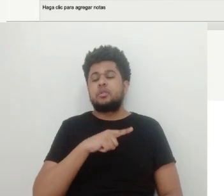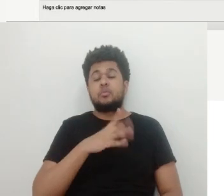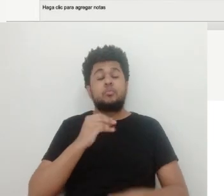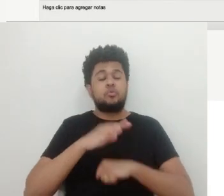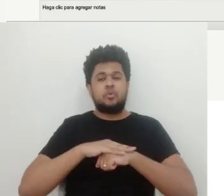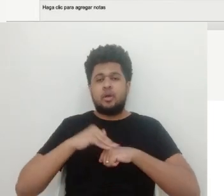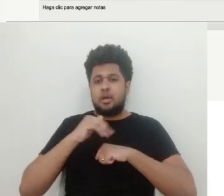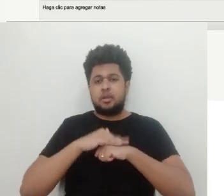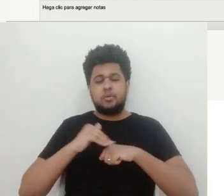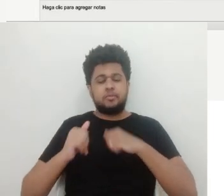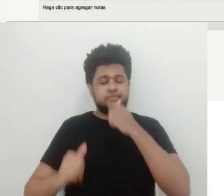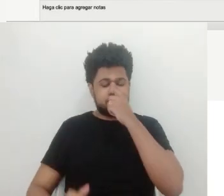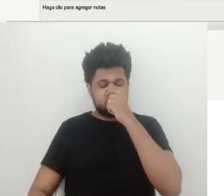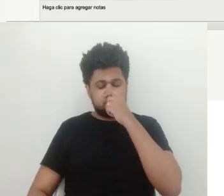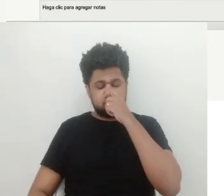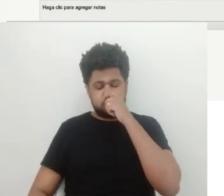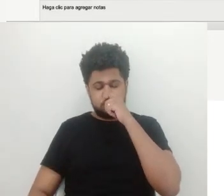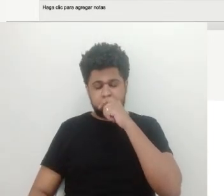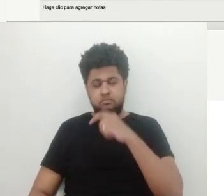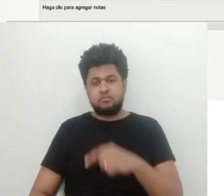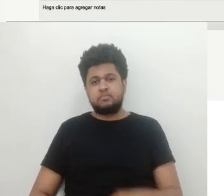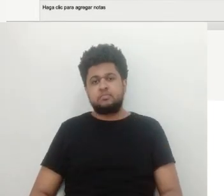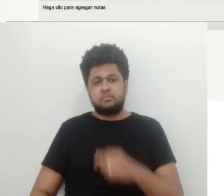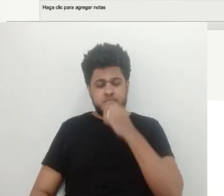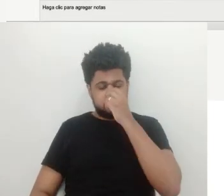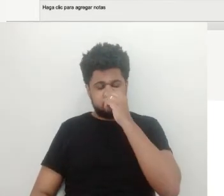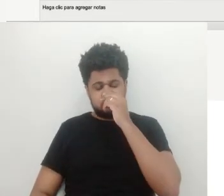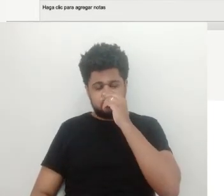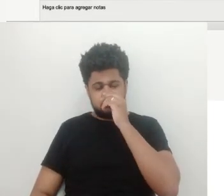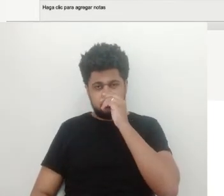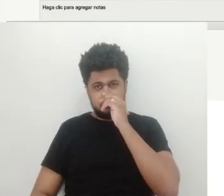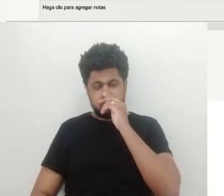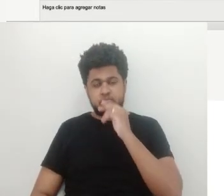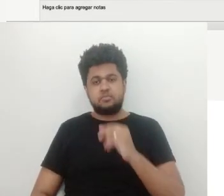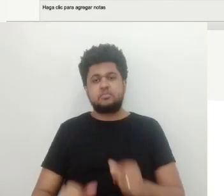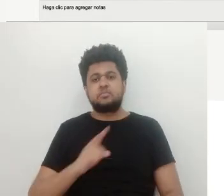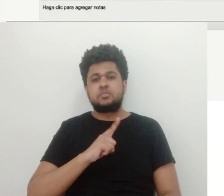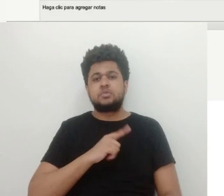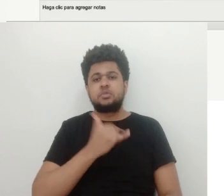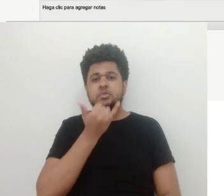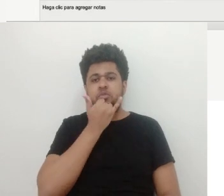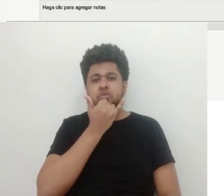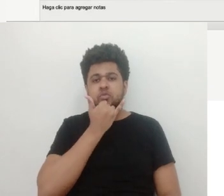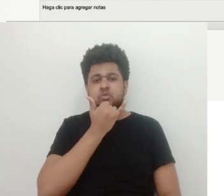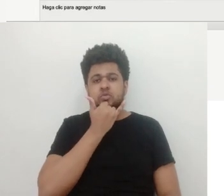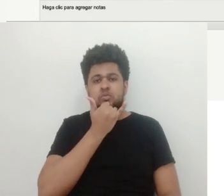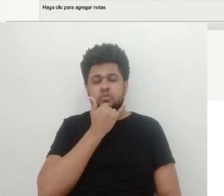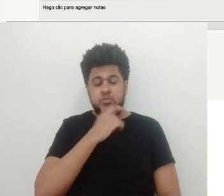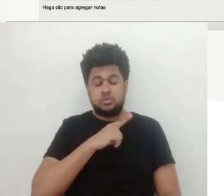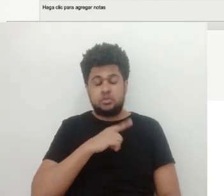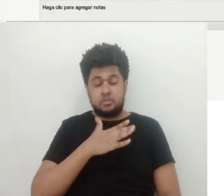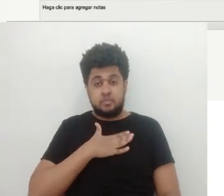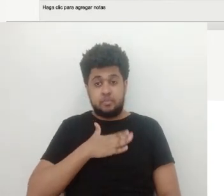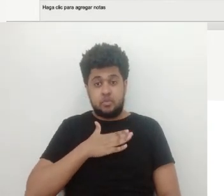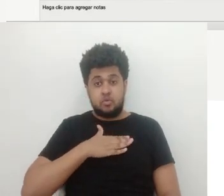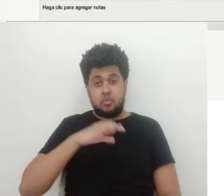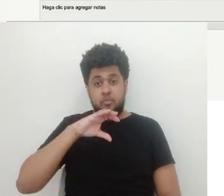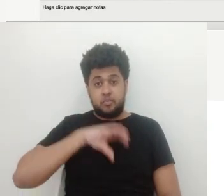se me mezcla un poco, así que el español con el portugués, así que cualquier palabra extraña puede ser eso.